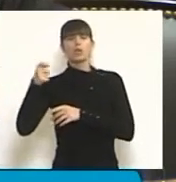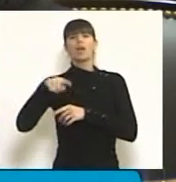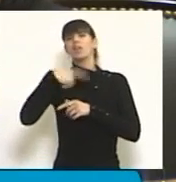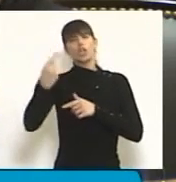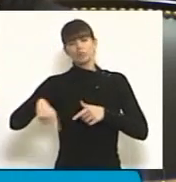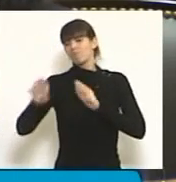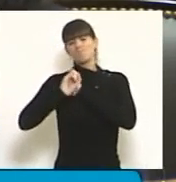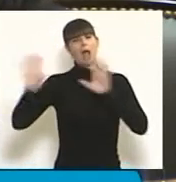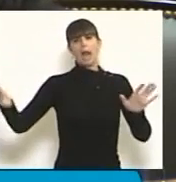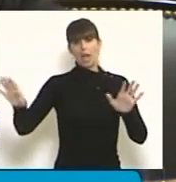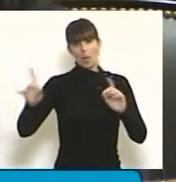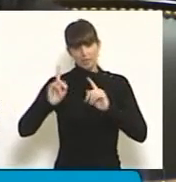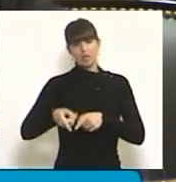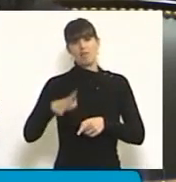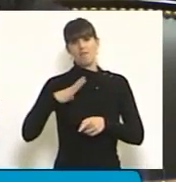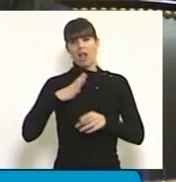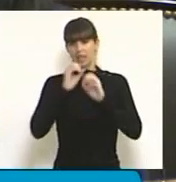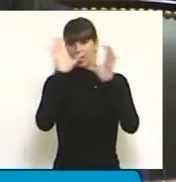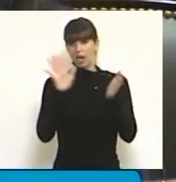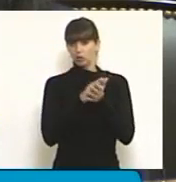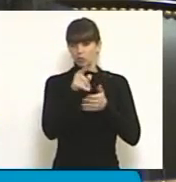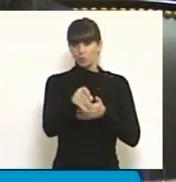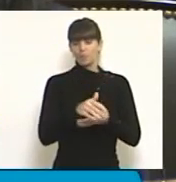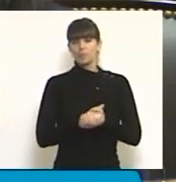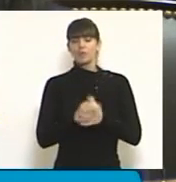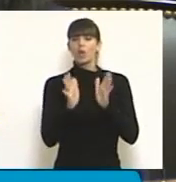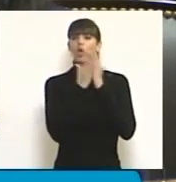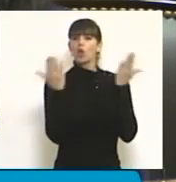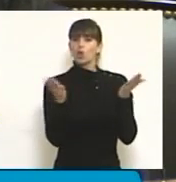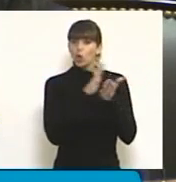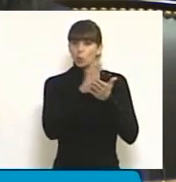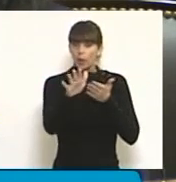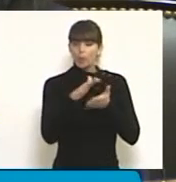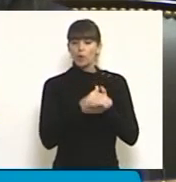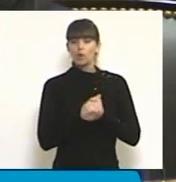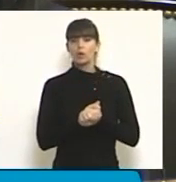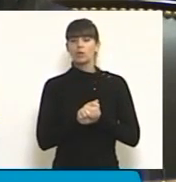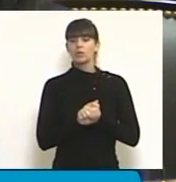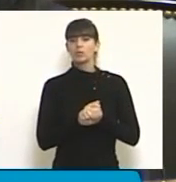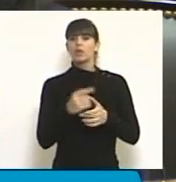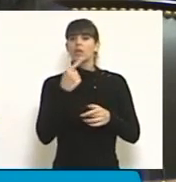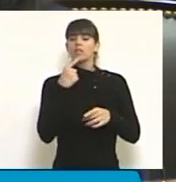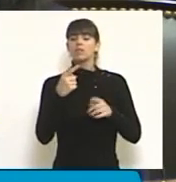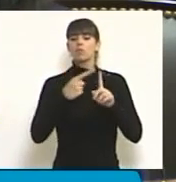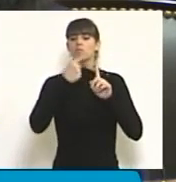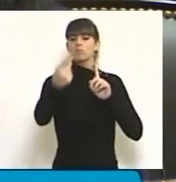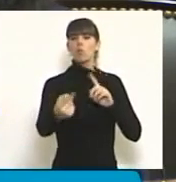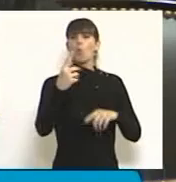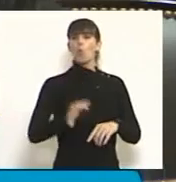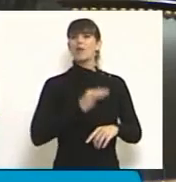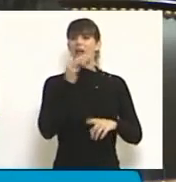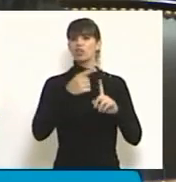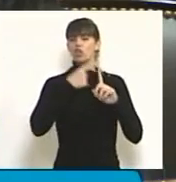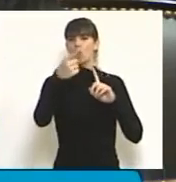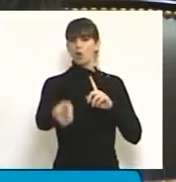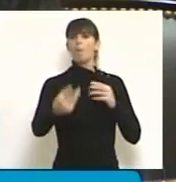de extrema gravedad. El nuevo código fijó un plazo máximo de 1 año de